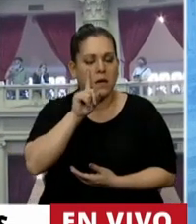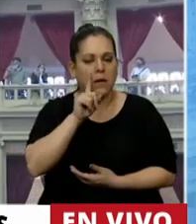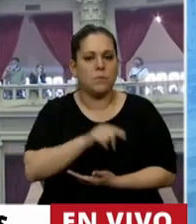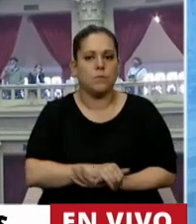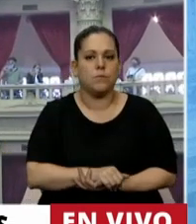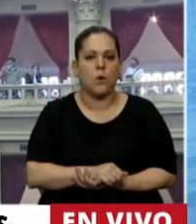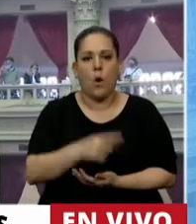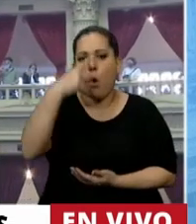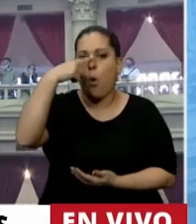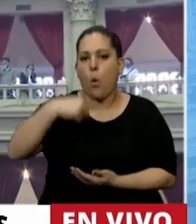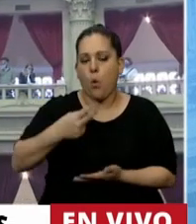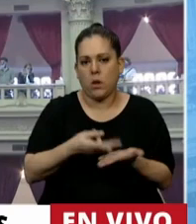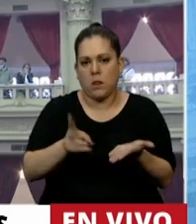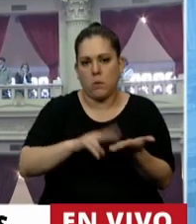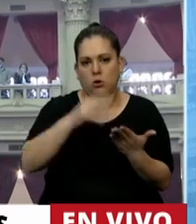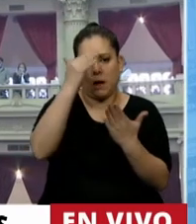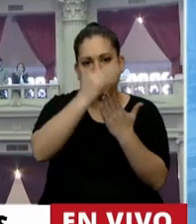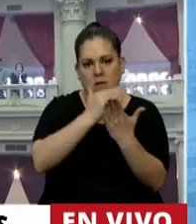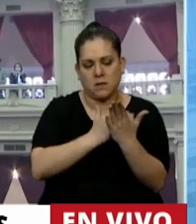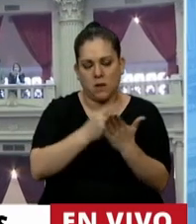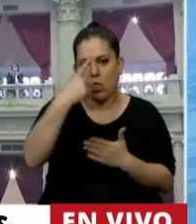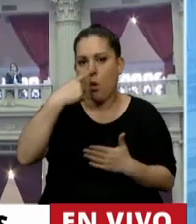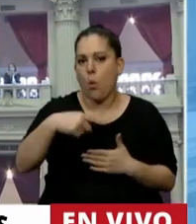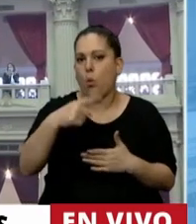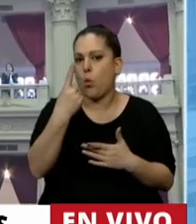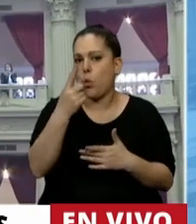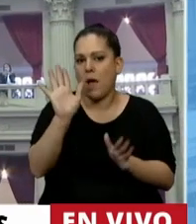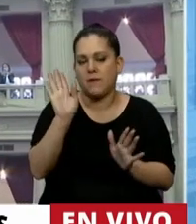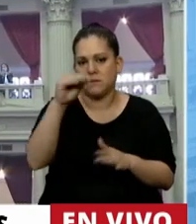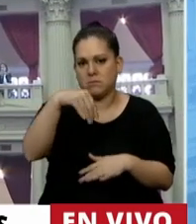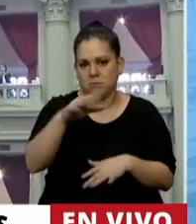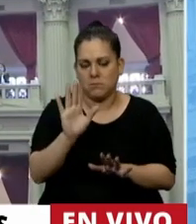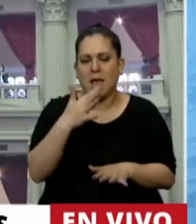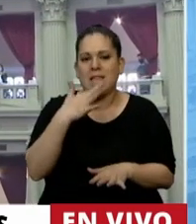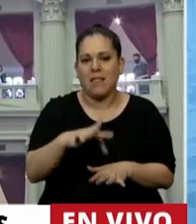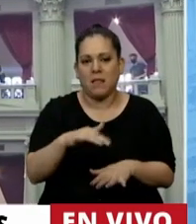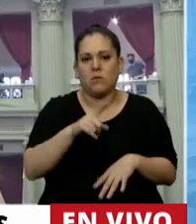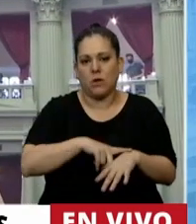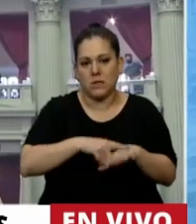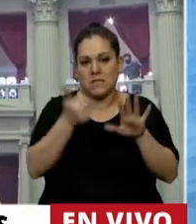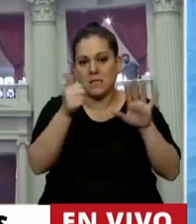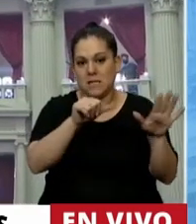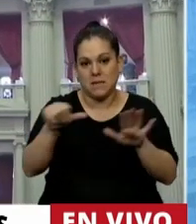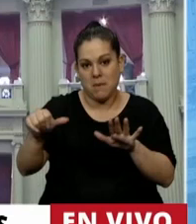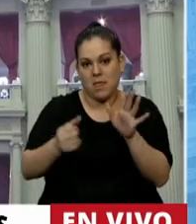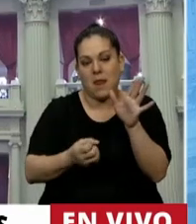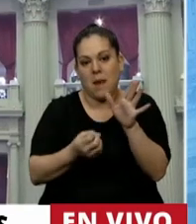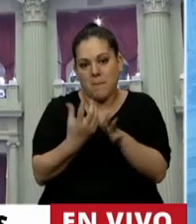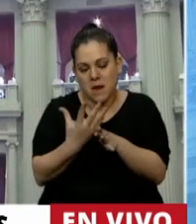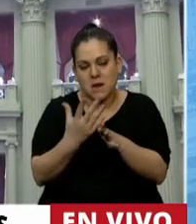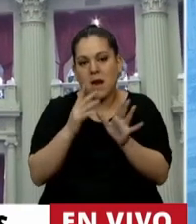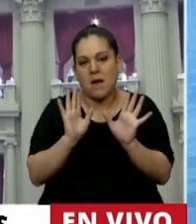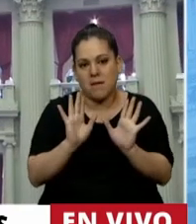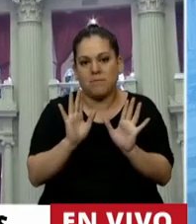voy a hacer la última pasada de todos entendiendo que son las seis y media de la mañana a